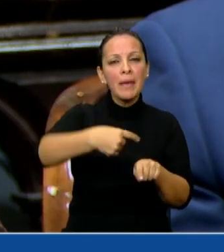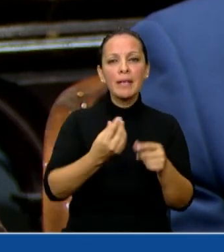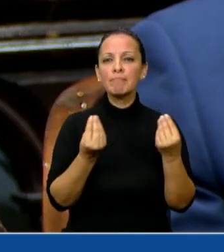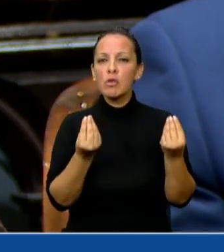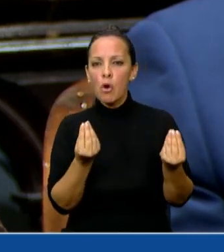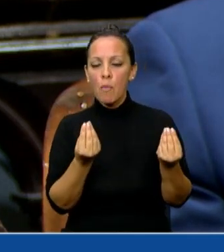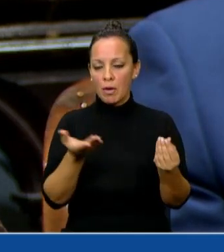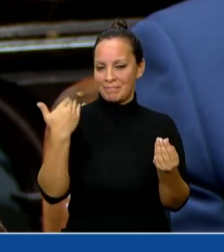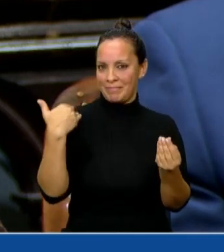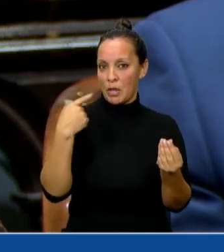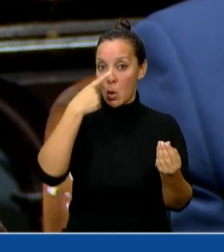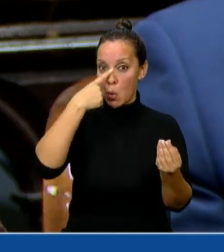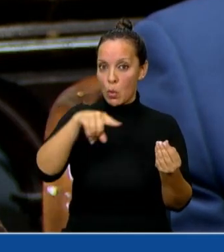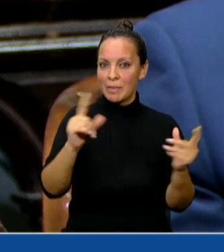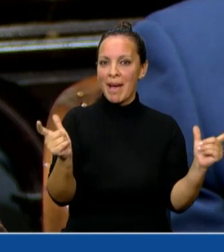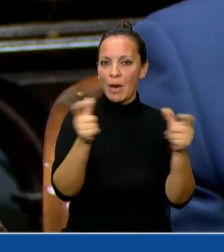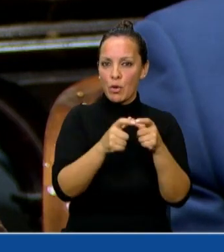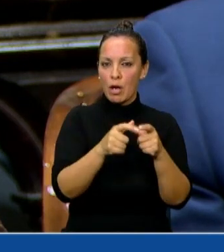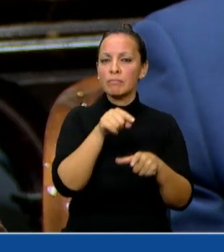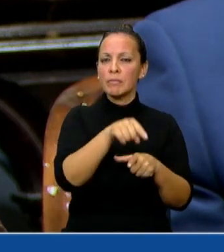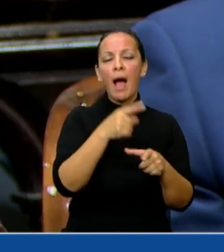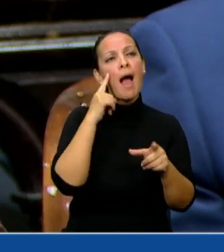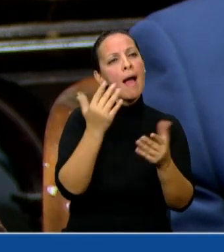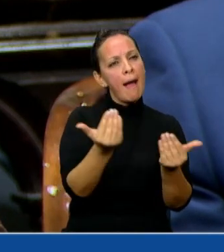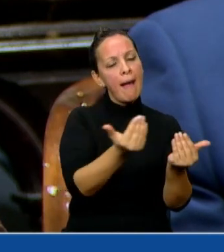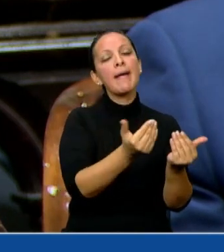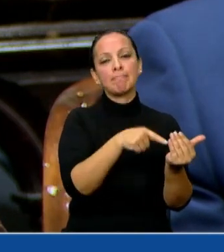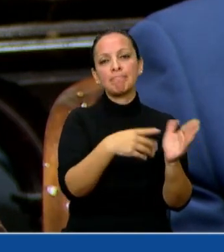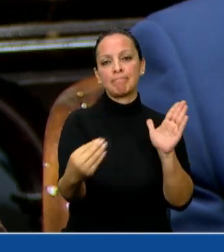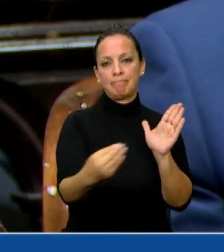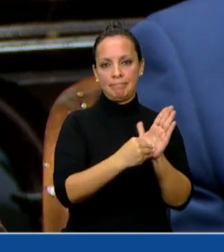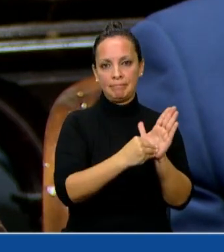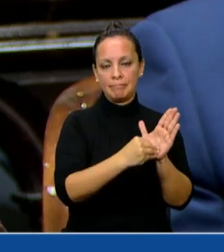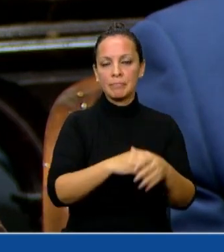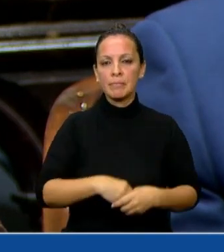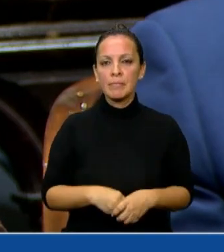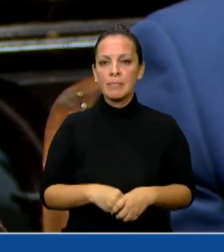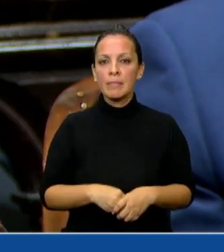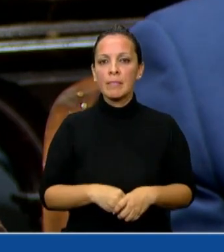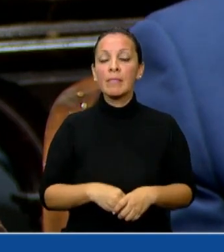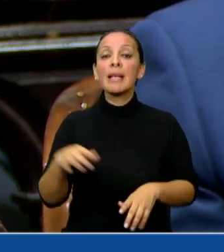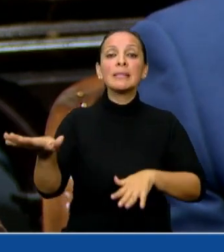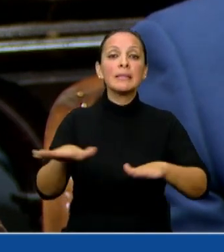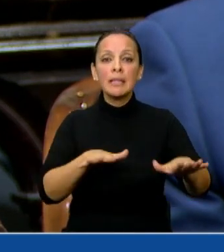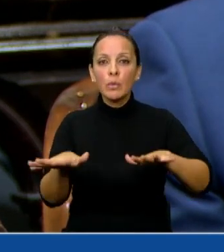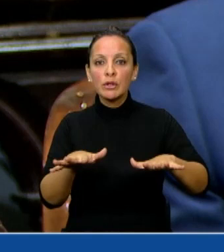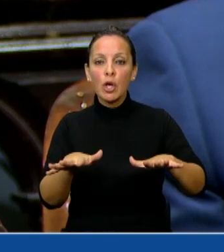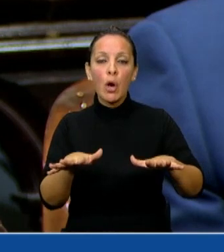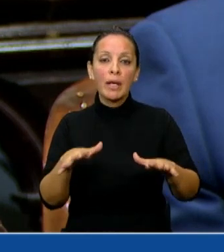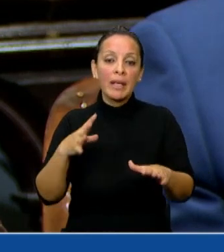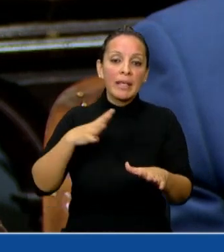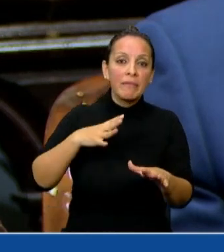de la última reunión de comisión y se han tenido en cuenta. Para las situaciones que puedan o que